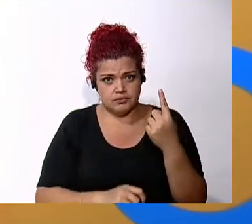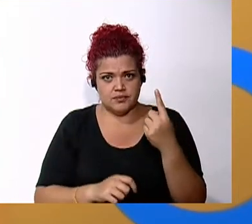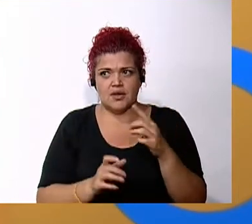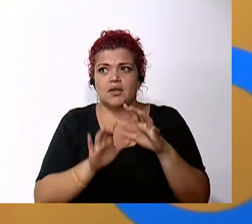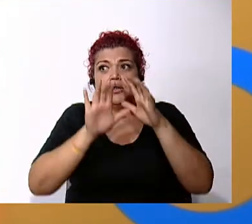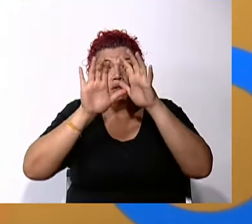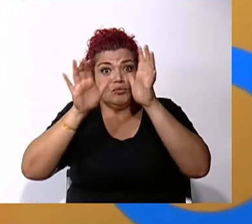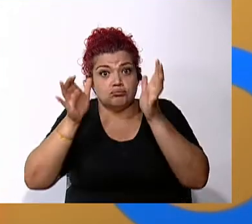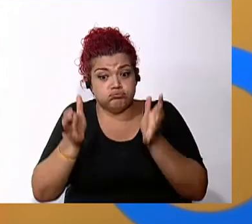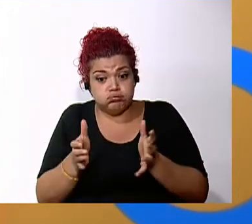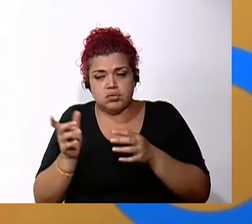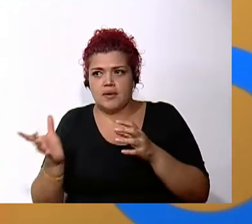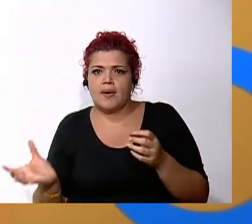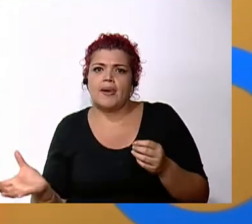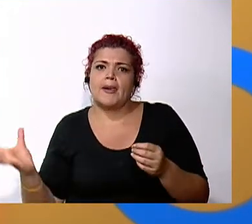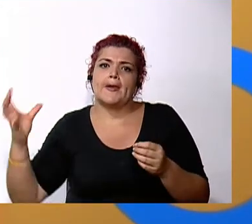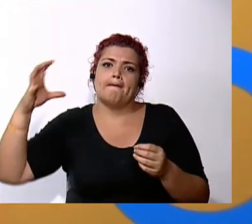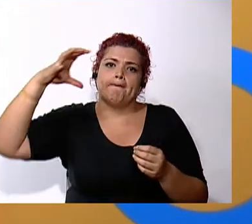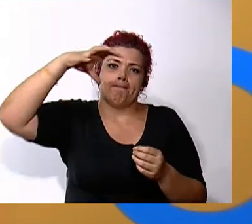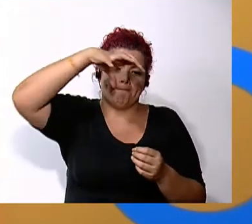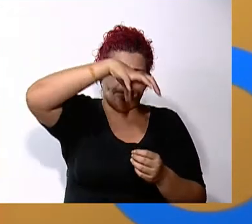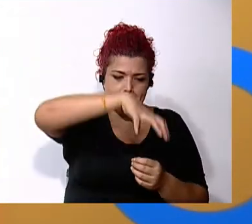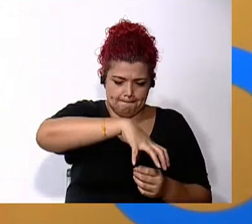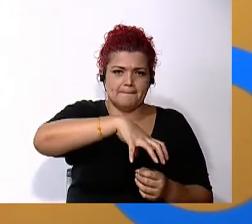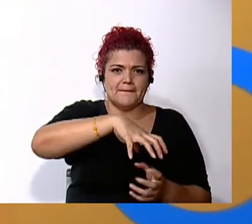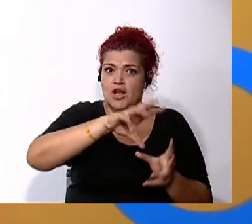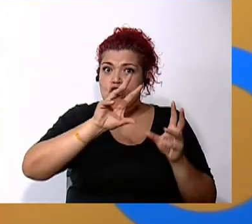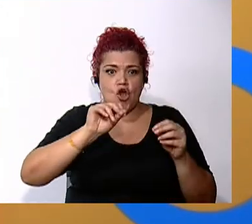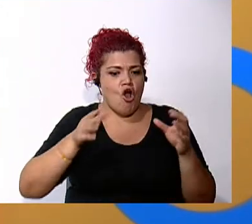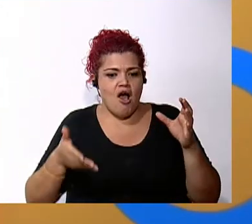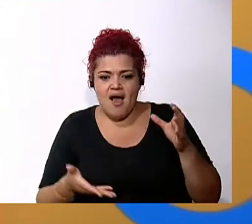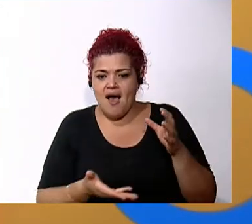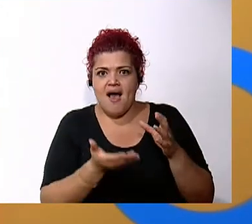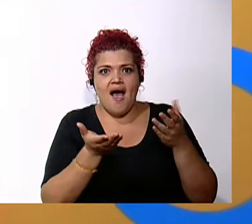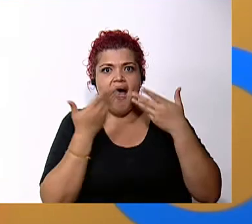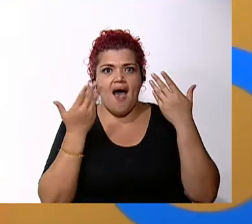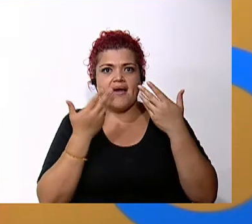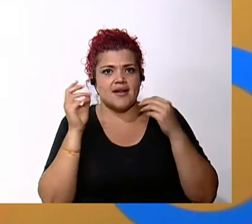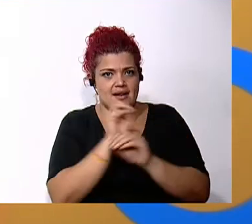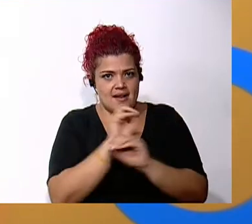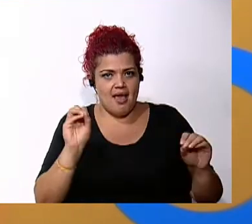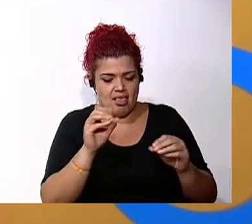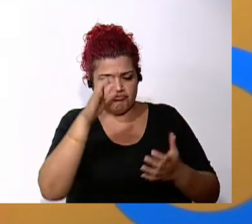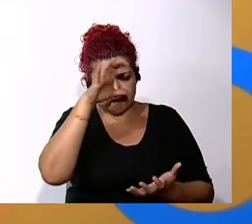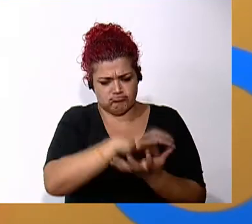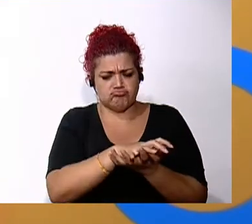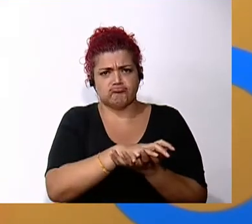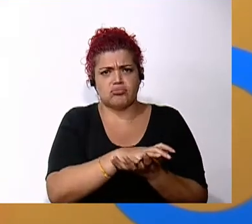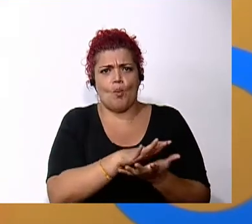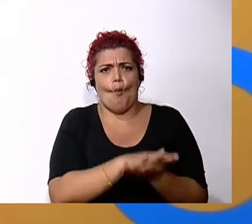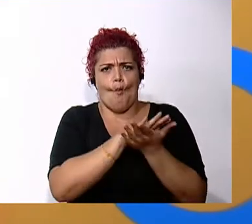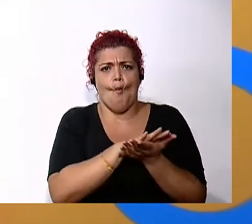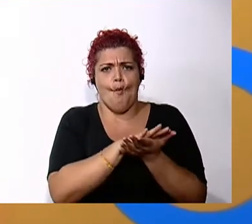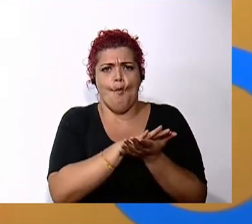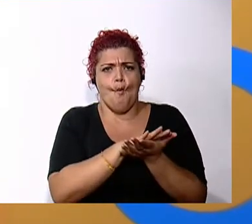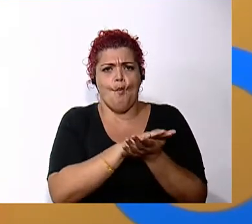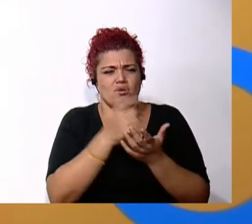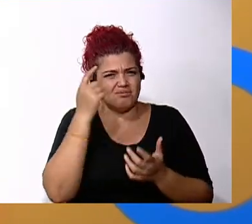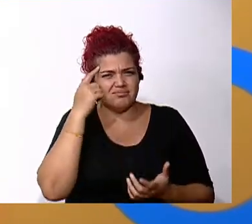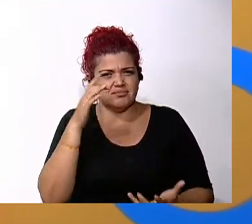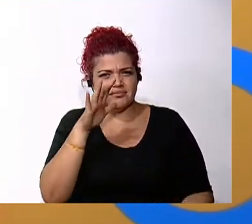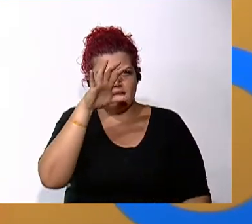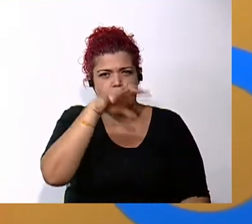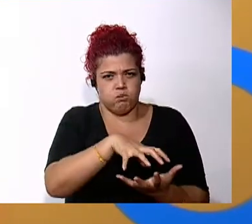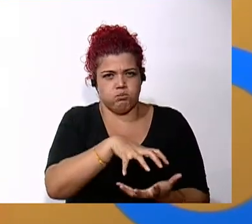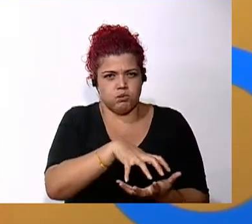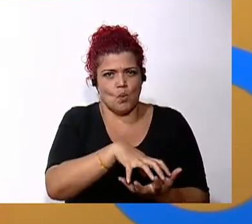recipiente que podamos cerrar herméticamente, que no le entre absolutamente nada de aire. Este científico